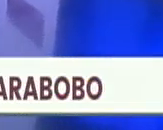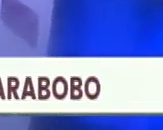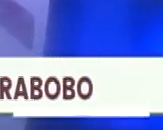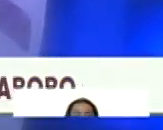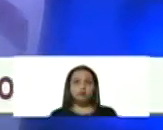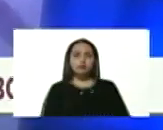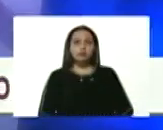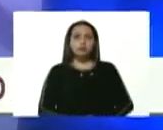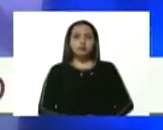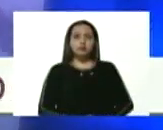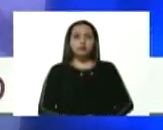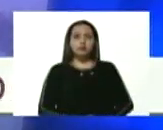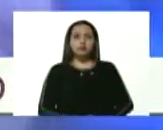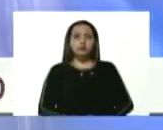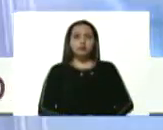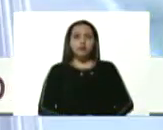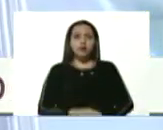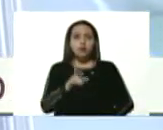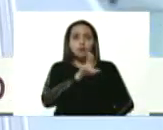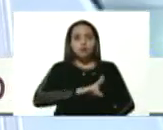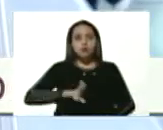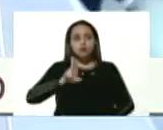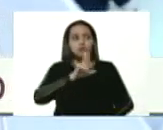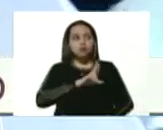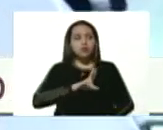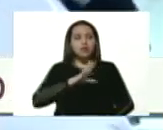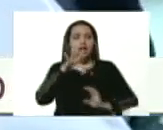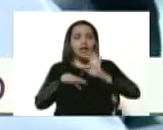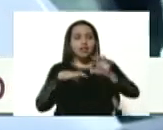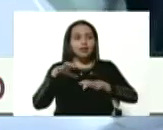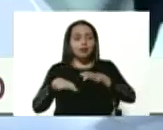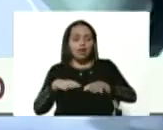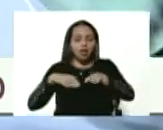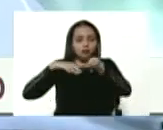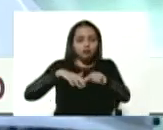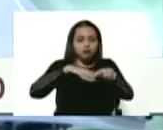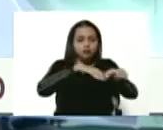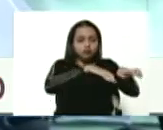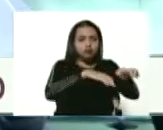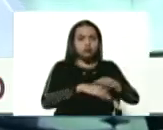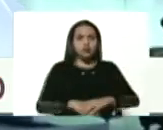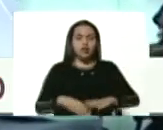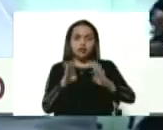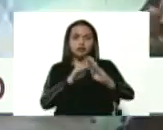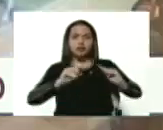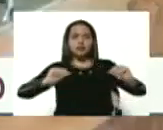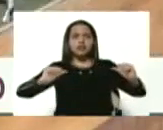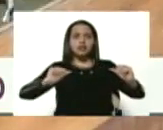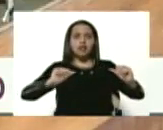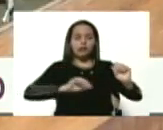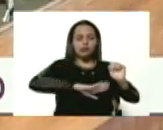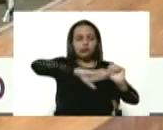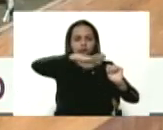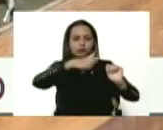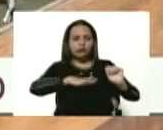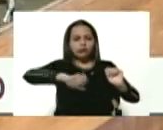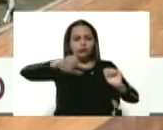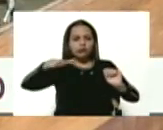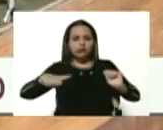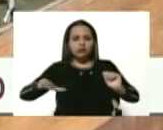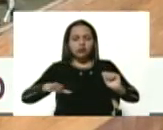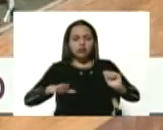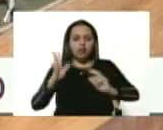patriota, utilizando incluso animales de cargas en terrenos abruptos y